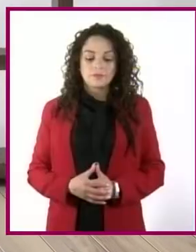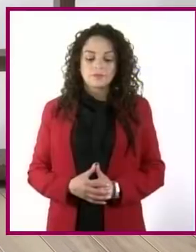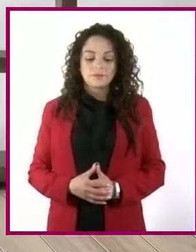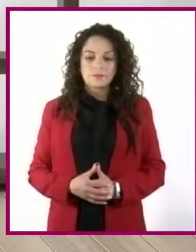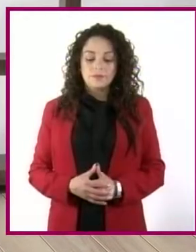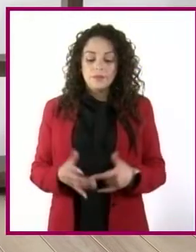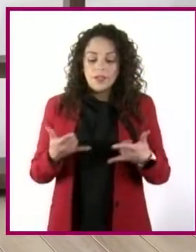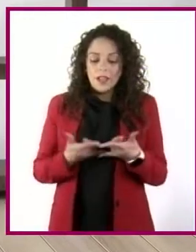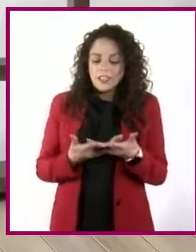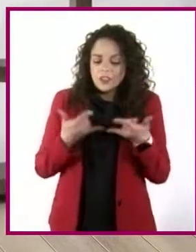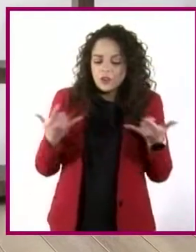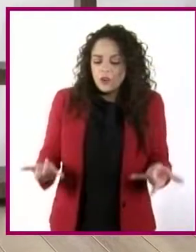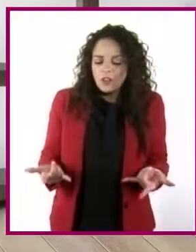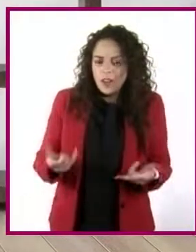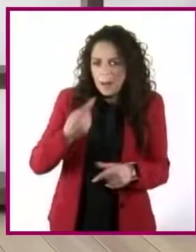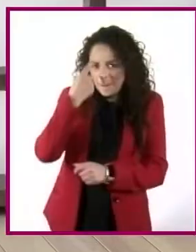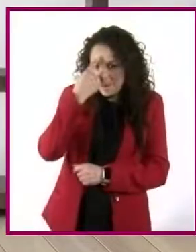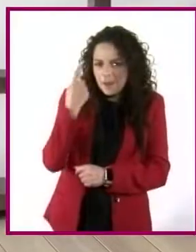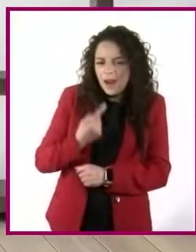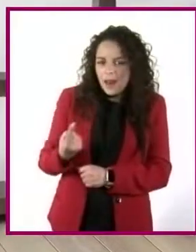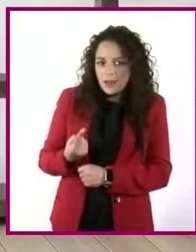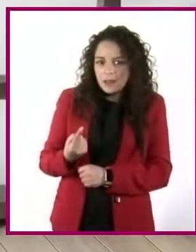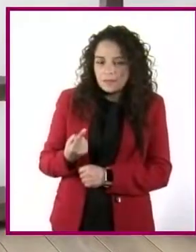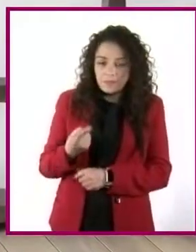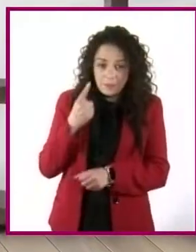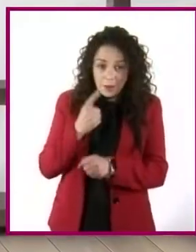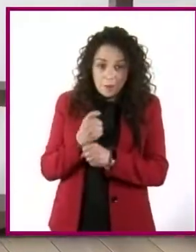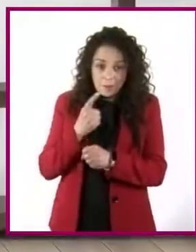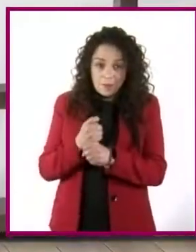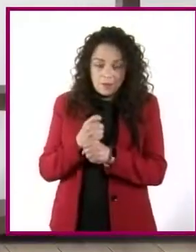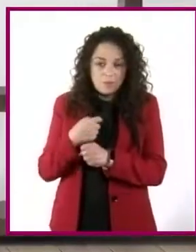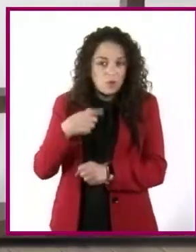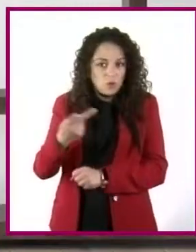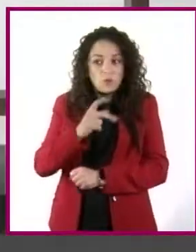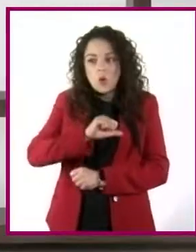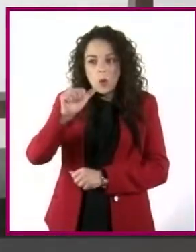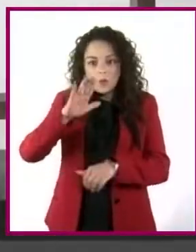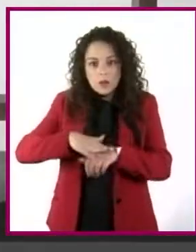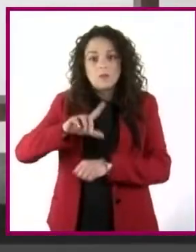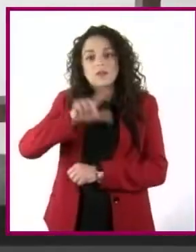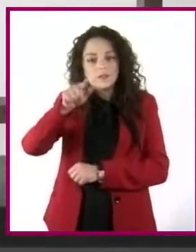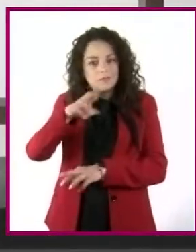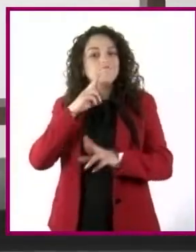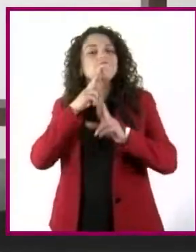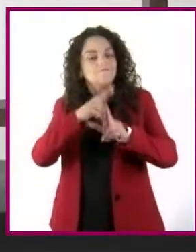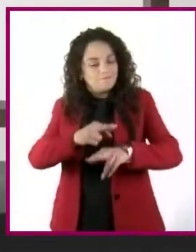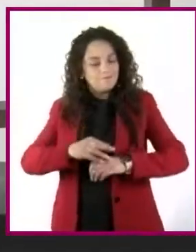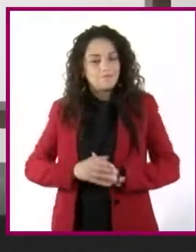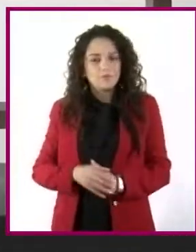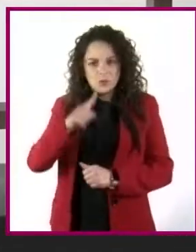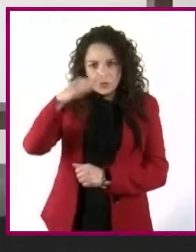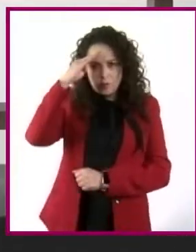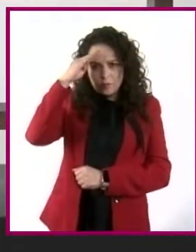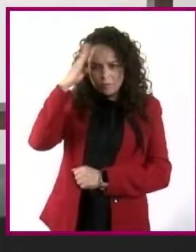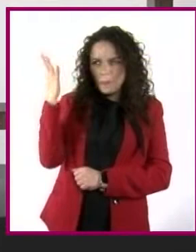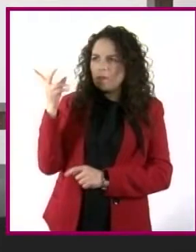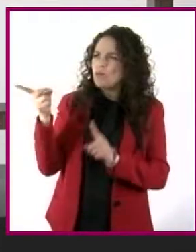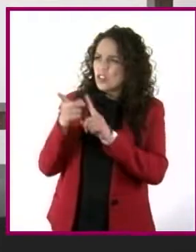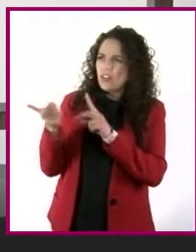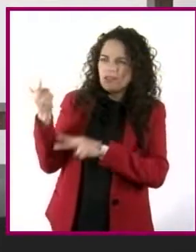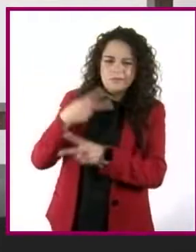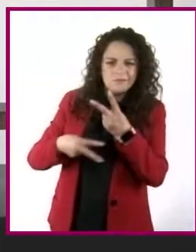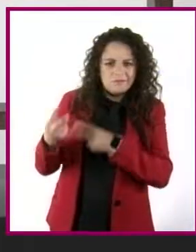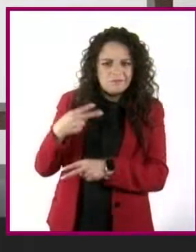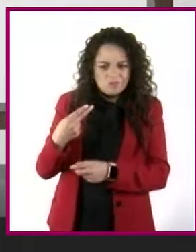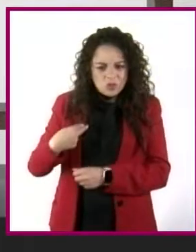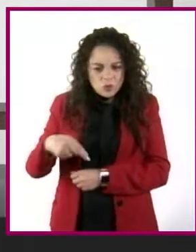historia, ¿para qué? Pero antes de contestar a esa pregunta, te formulo otras más. ¿Te has preguntado de dónde venimos o cómo aprendió a cocinar